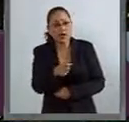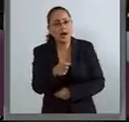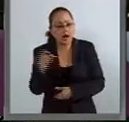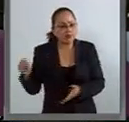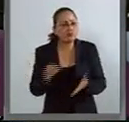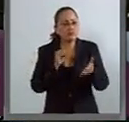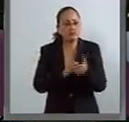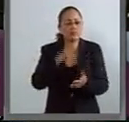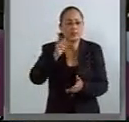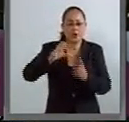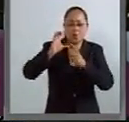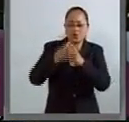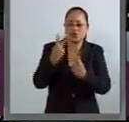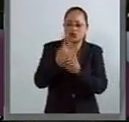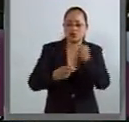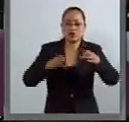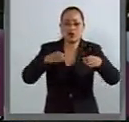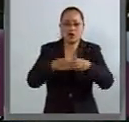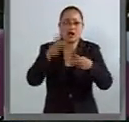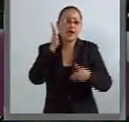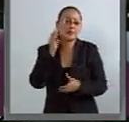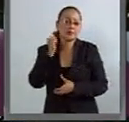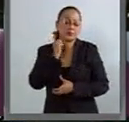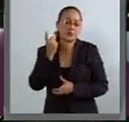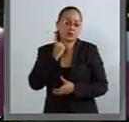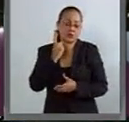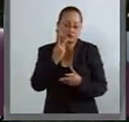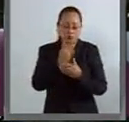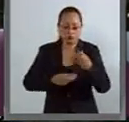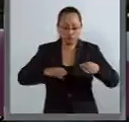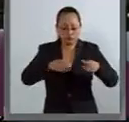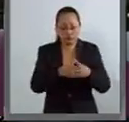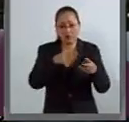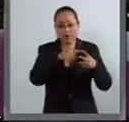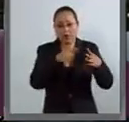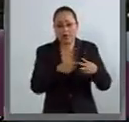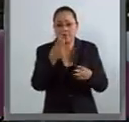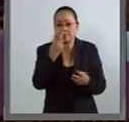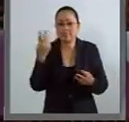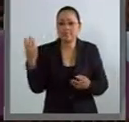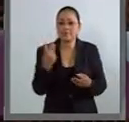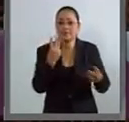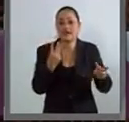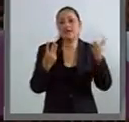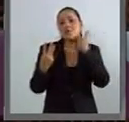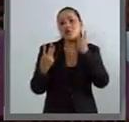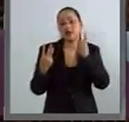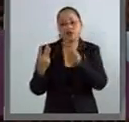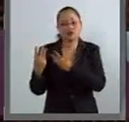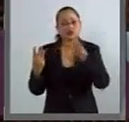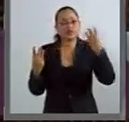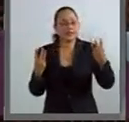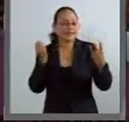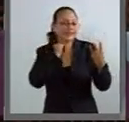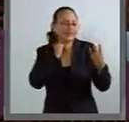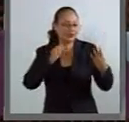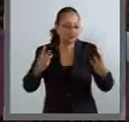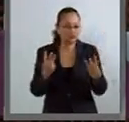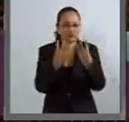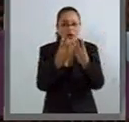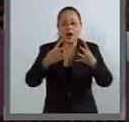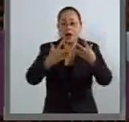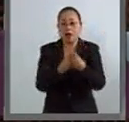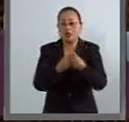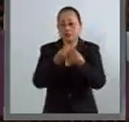y una comisión bicameral que es un órgano de gobierno integrada por 3 diputados y 3 senadores que vigilan el